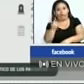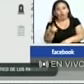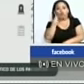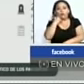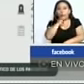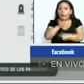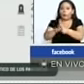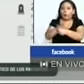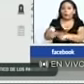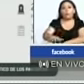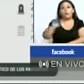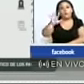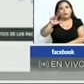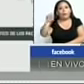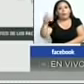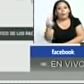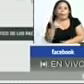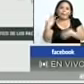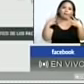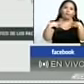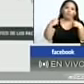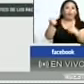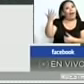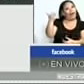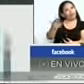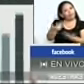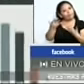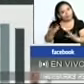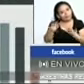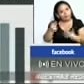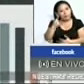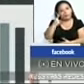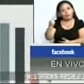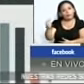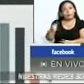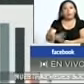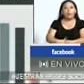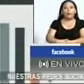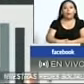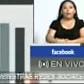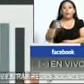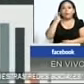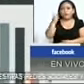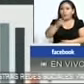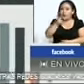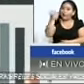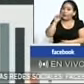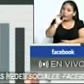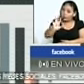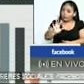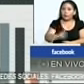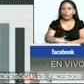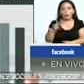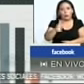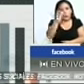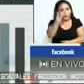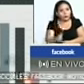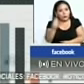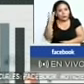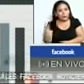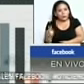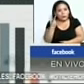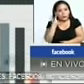personas recuperadas. Estos son datos que se dijo que estaban pendientes y ahí tenemos pues la información que va fluyendo todos los días respecto a